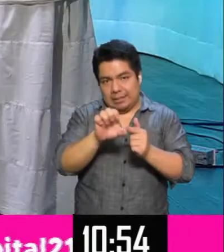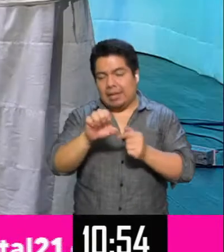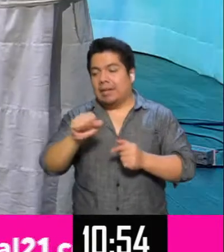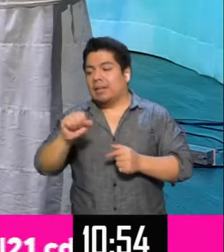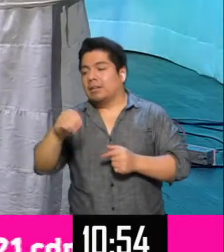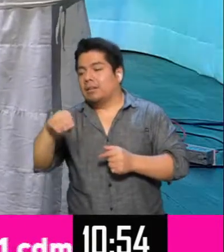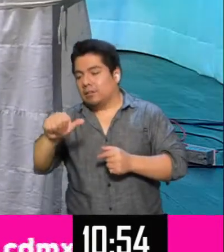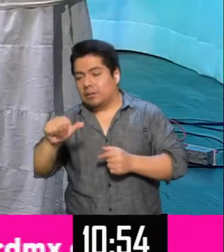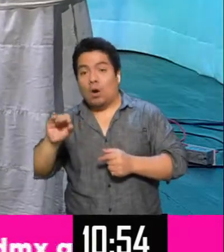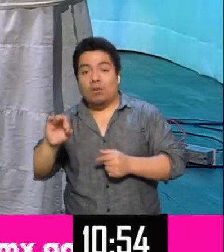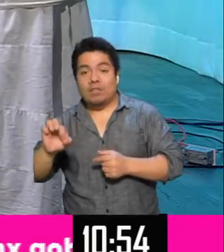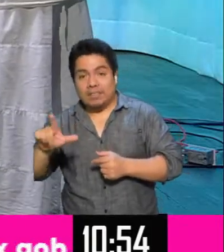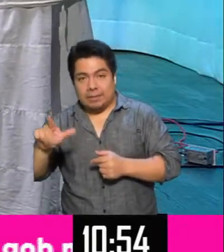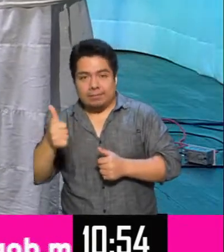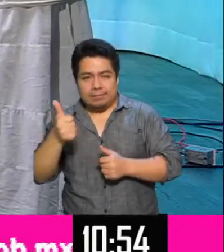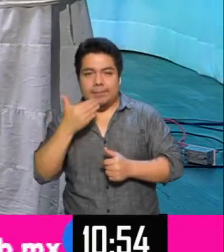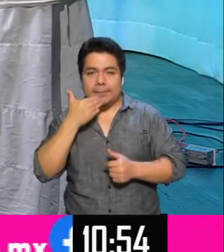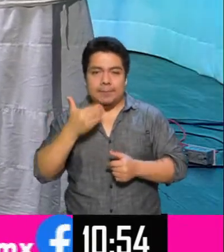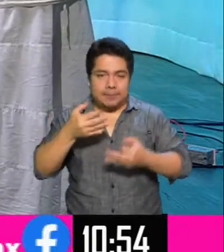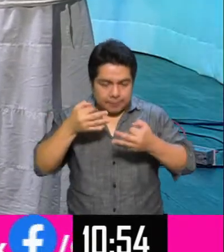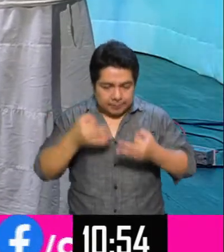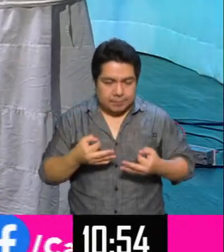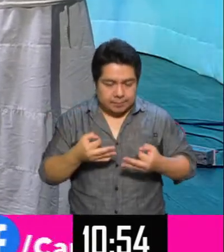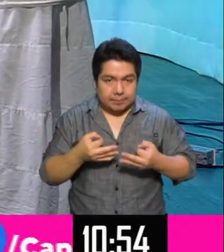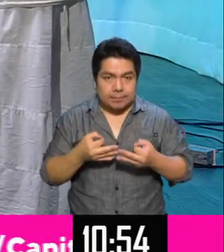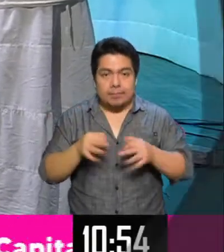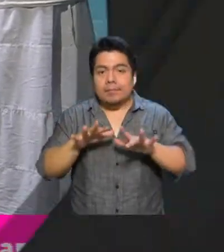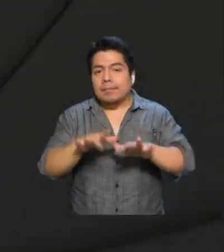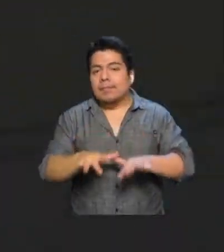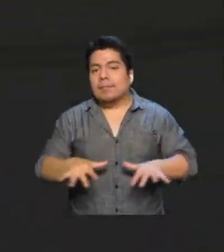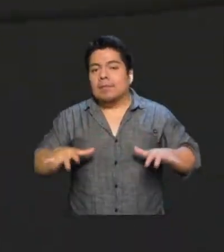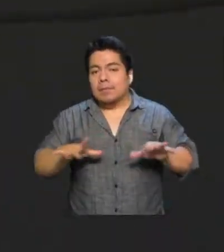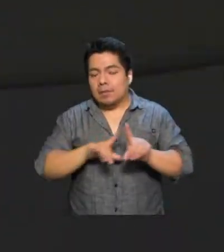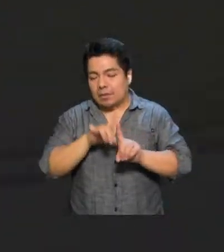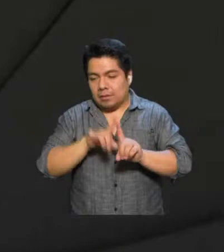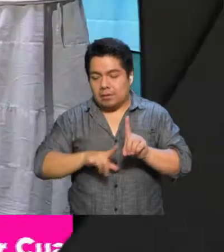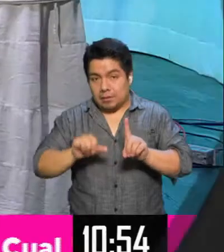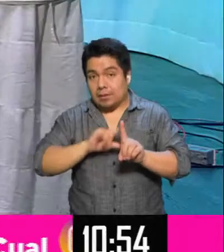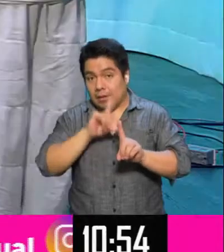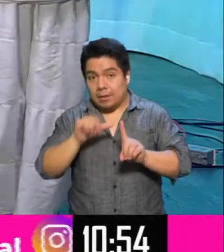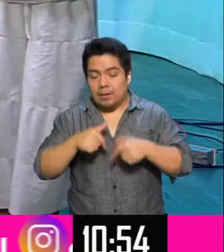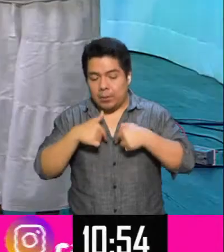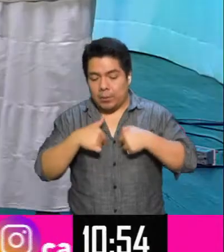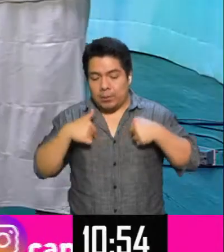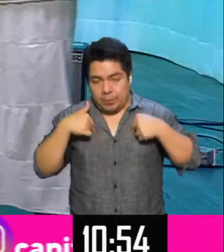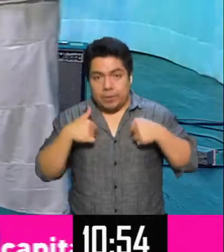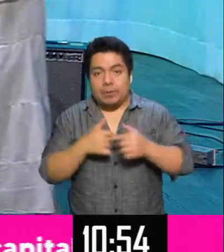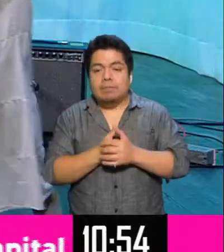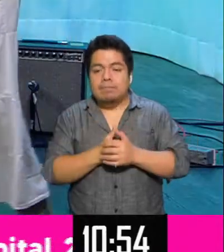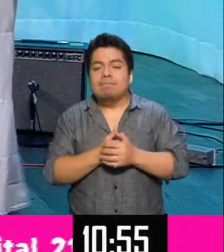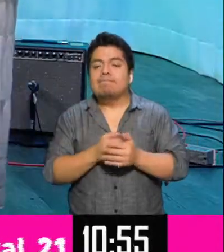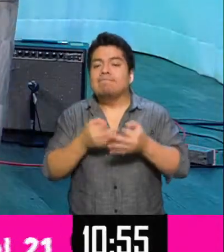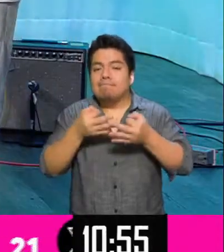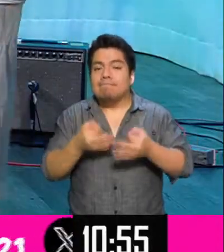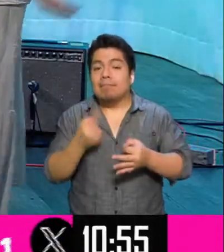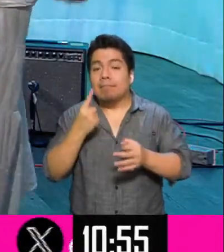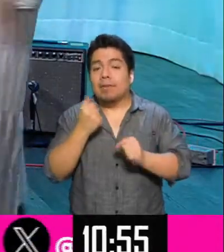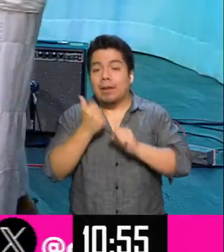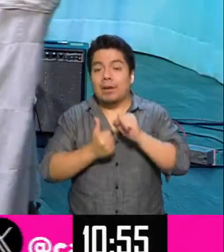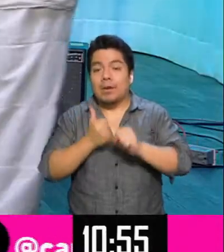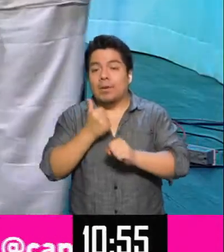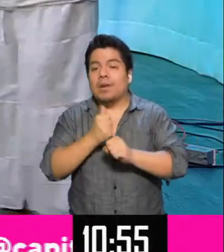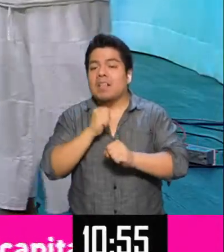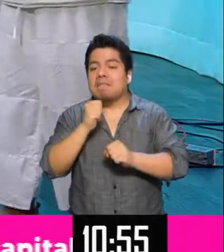Instagram. la das a la playera. Esta, cuando se presenten en el auditorio, sacamos una playera con Estos, júremelo, en un año no nos van a